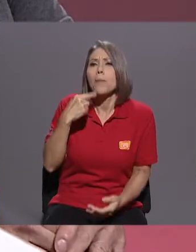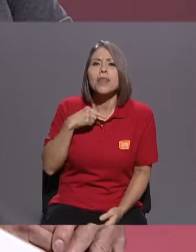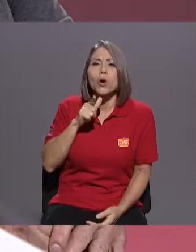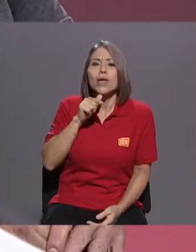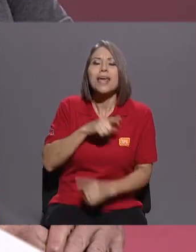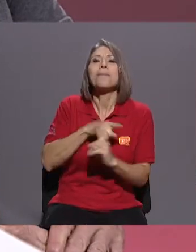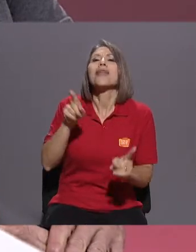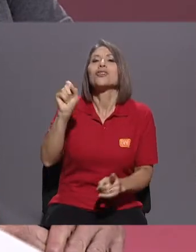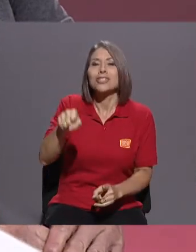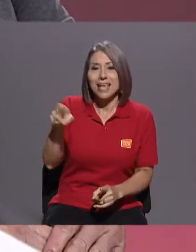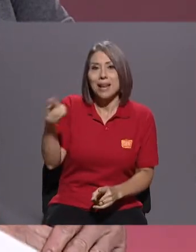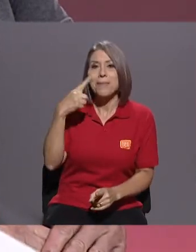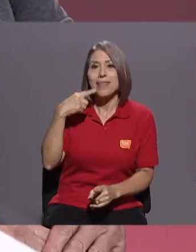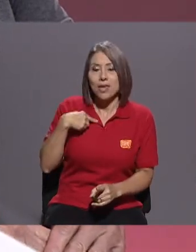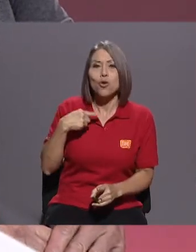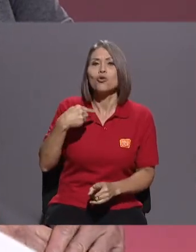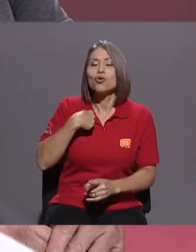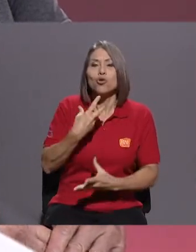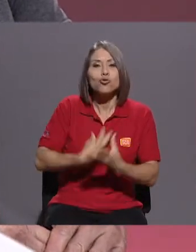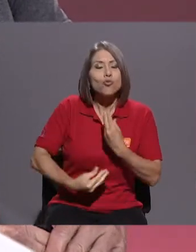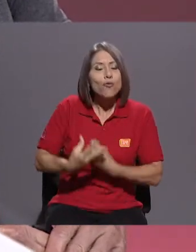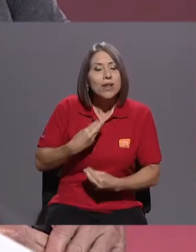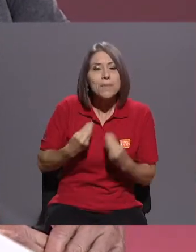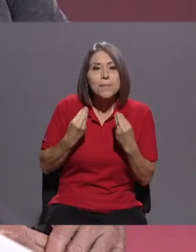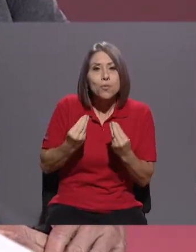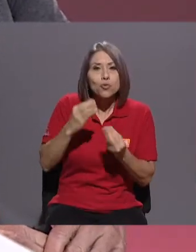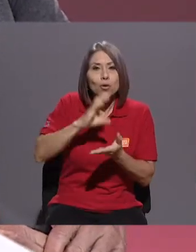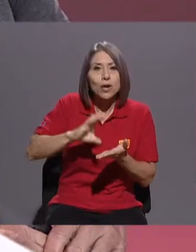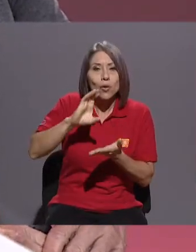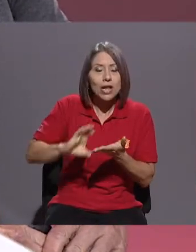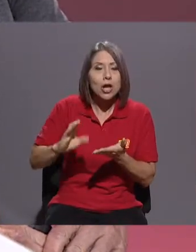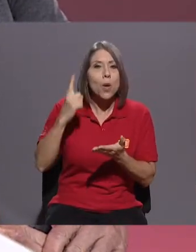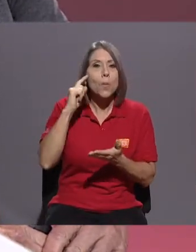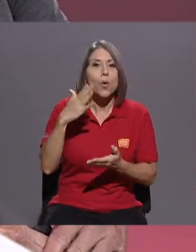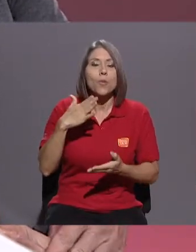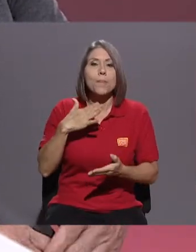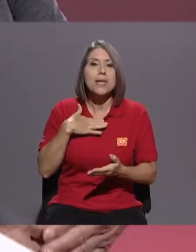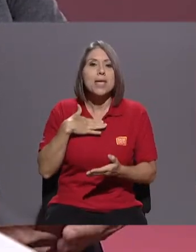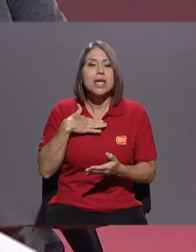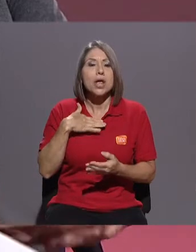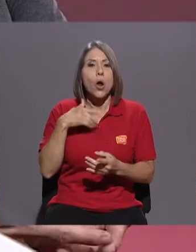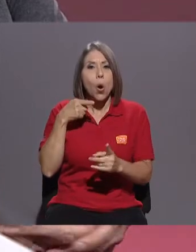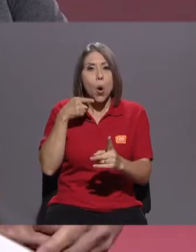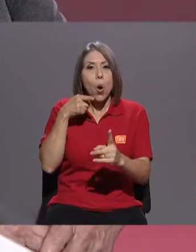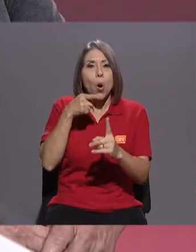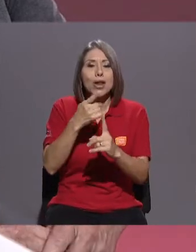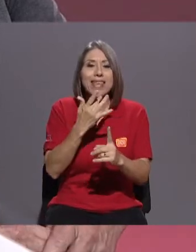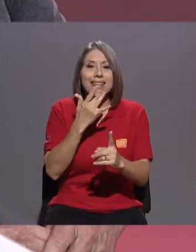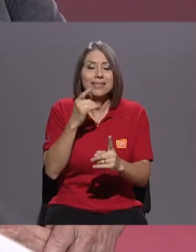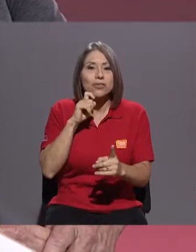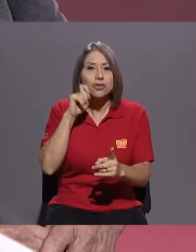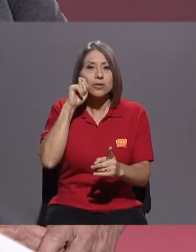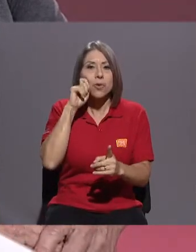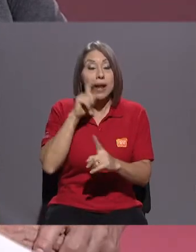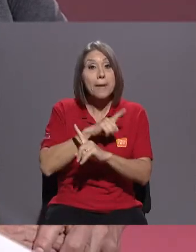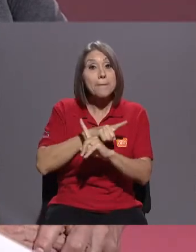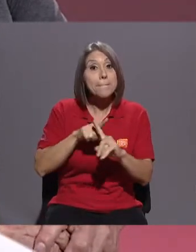quién Ni nada Nada más me dijo Yo sufrí mucho En el colegio Dice Por mi orientación Sexual